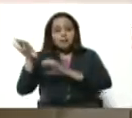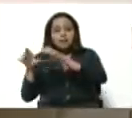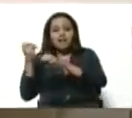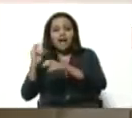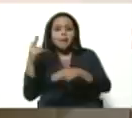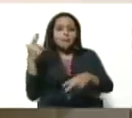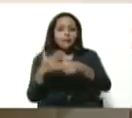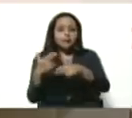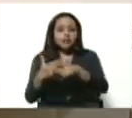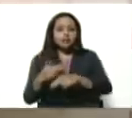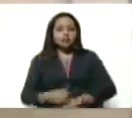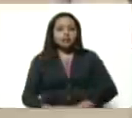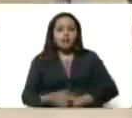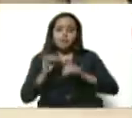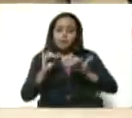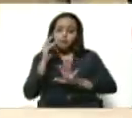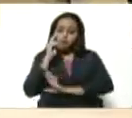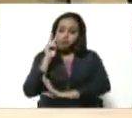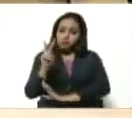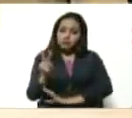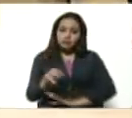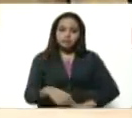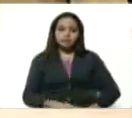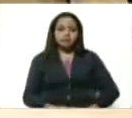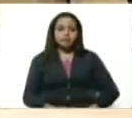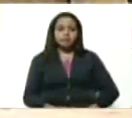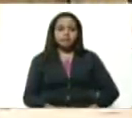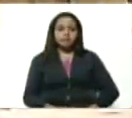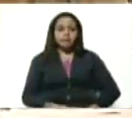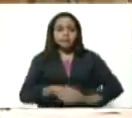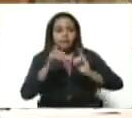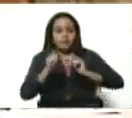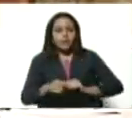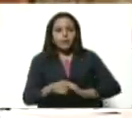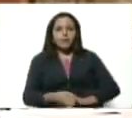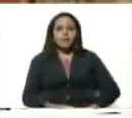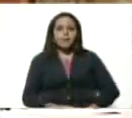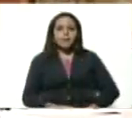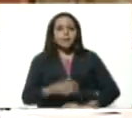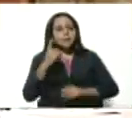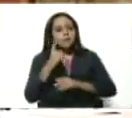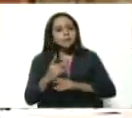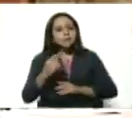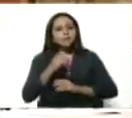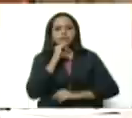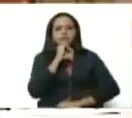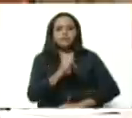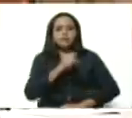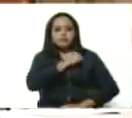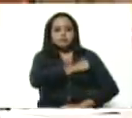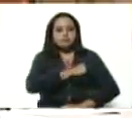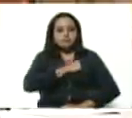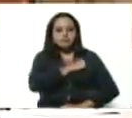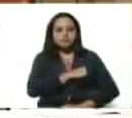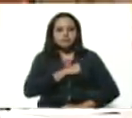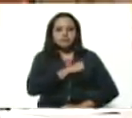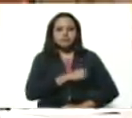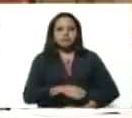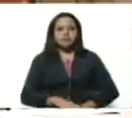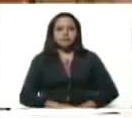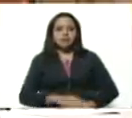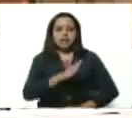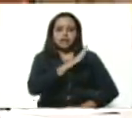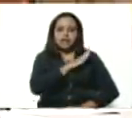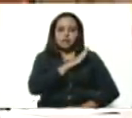se está evidencian bueno además debemos lamentablemente informar que